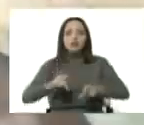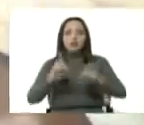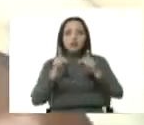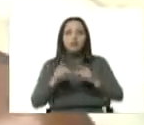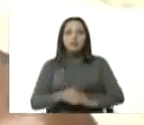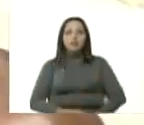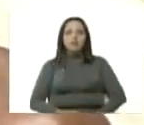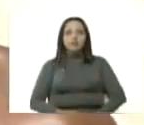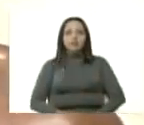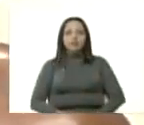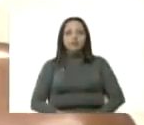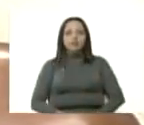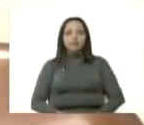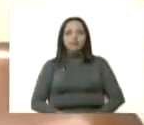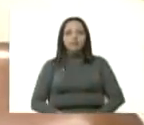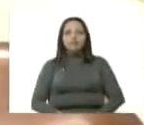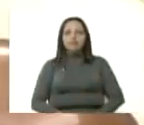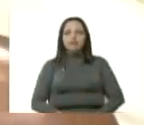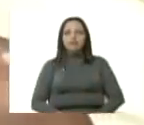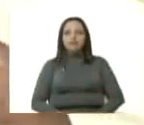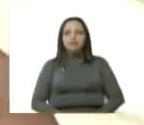noticia.